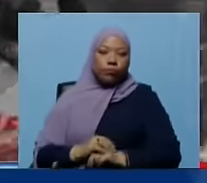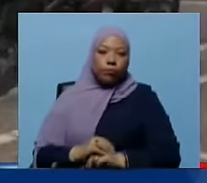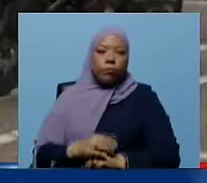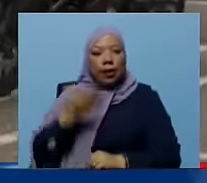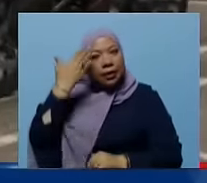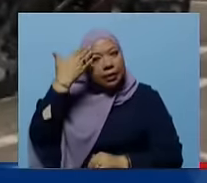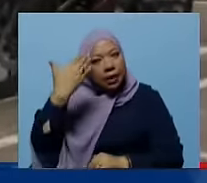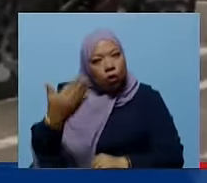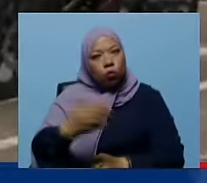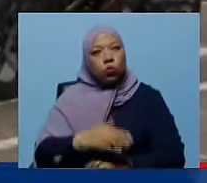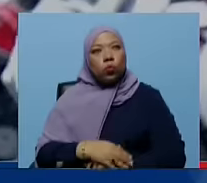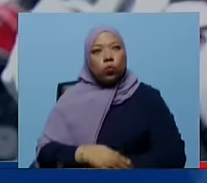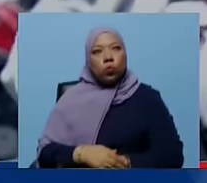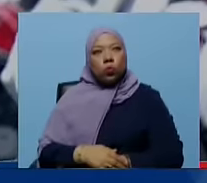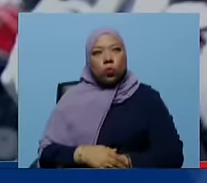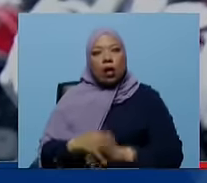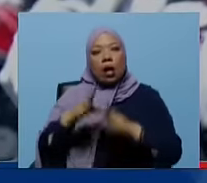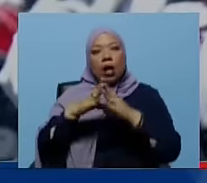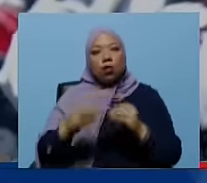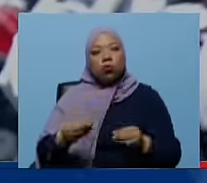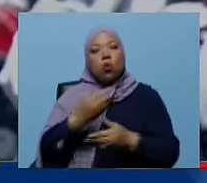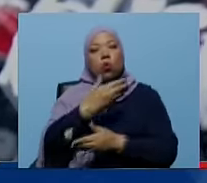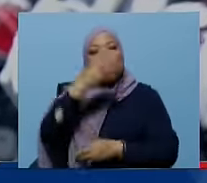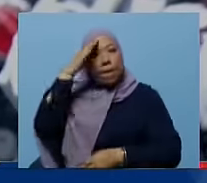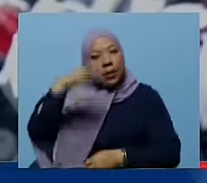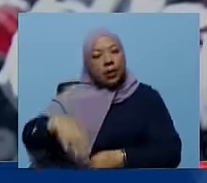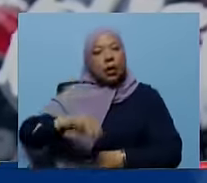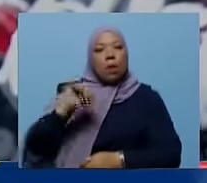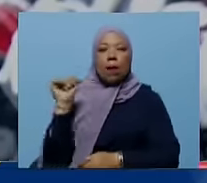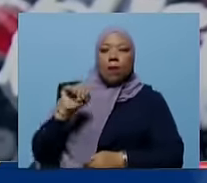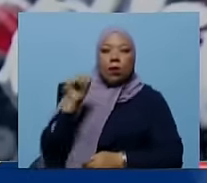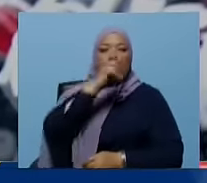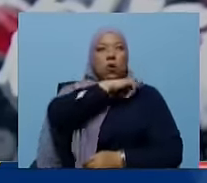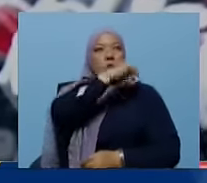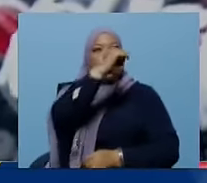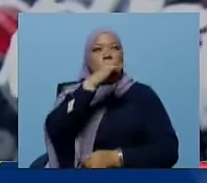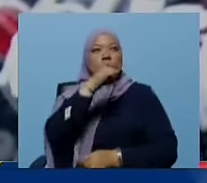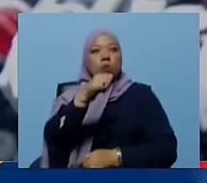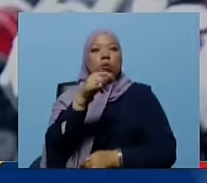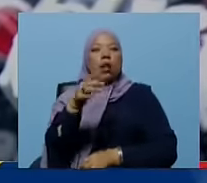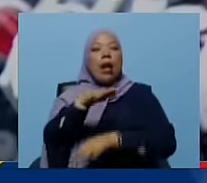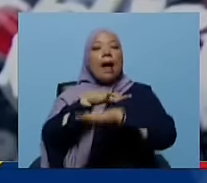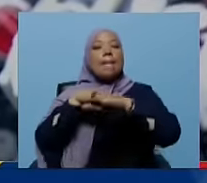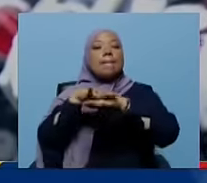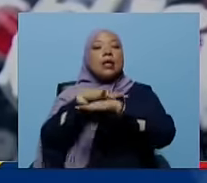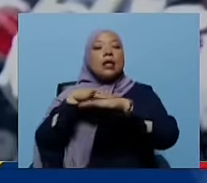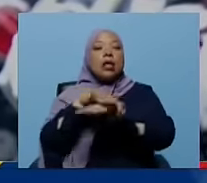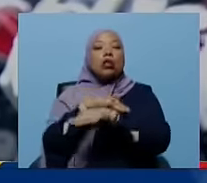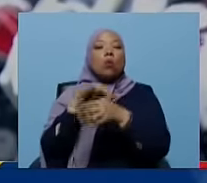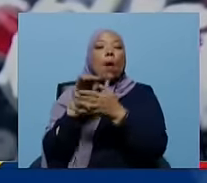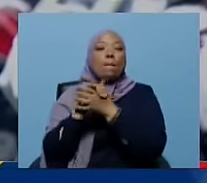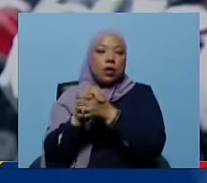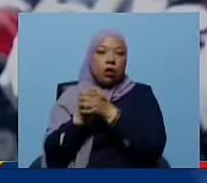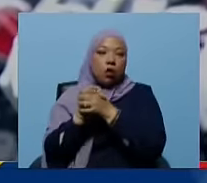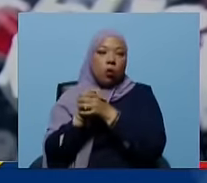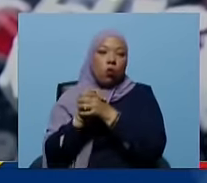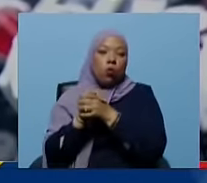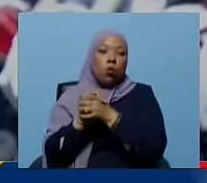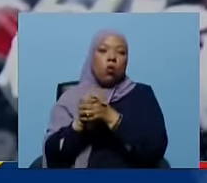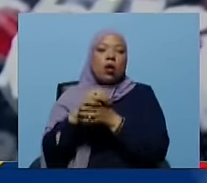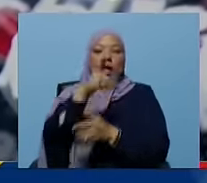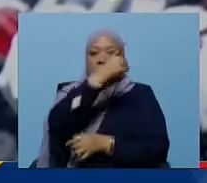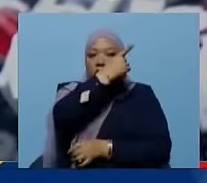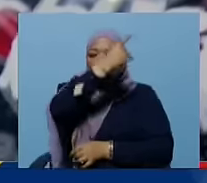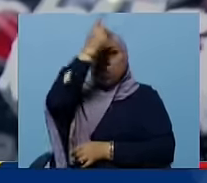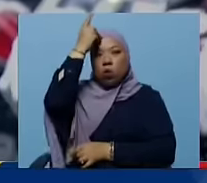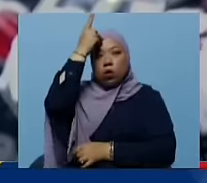Saludo a todos los jefes militares, policiales, al ministro, compañero Diosdado